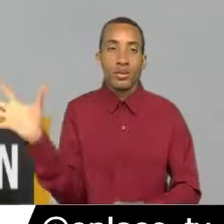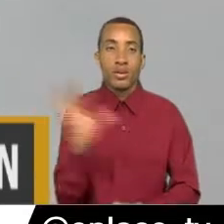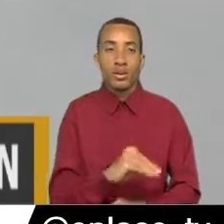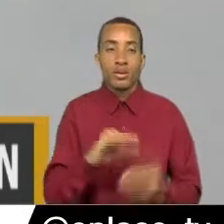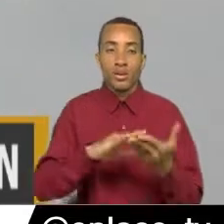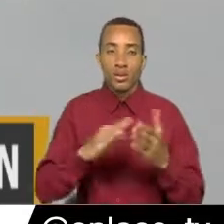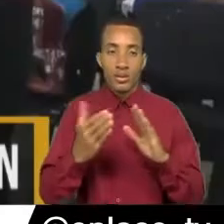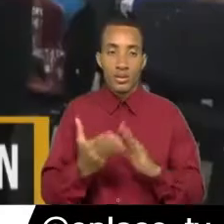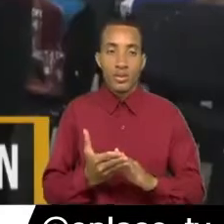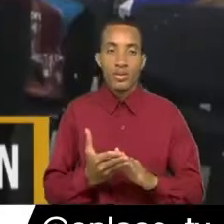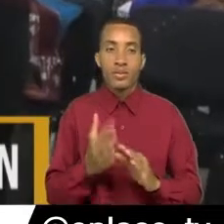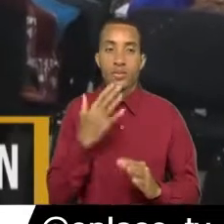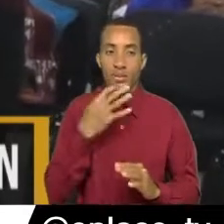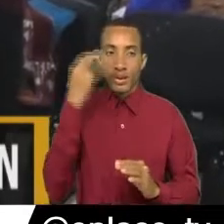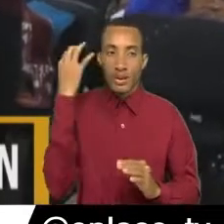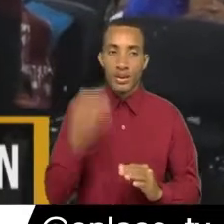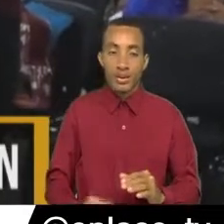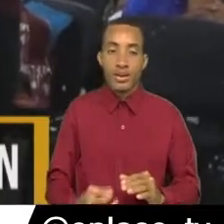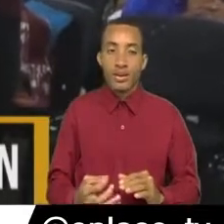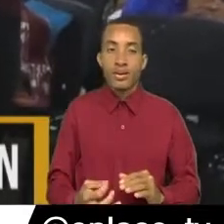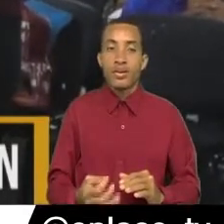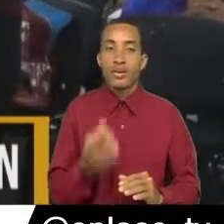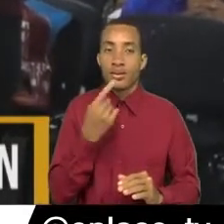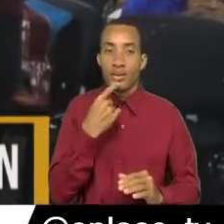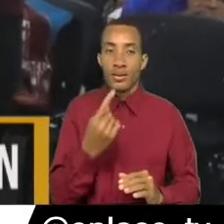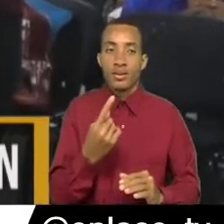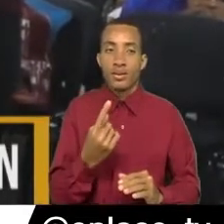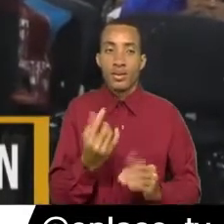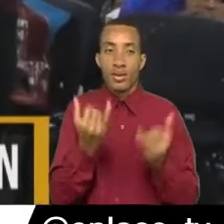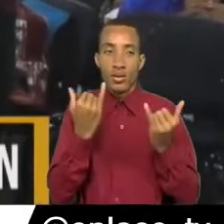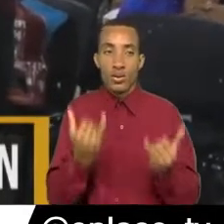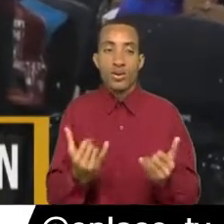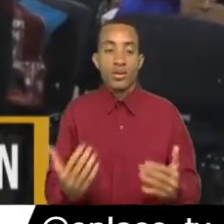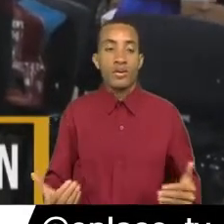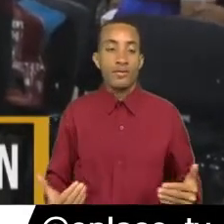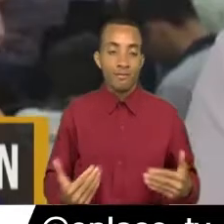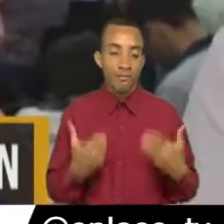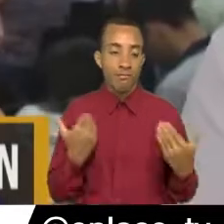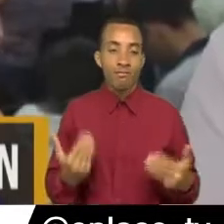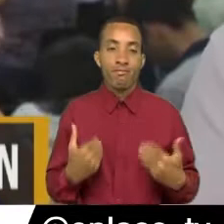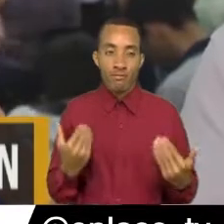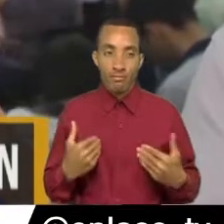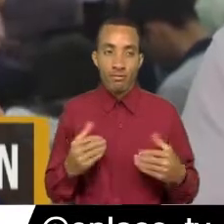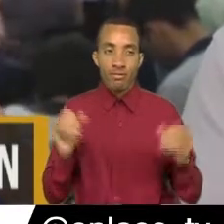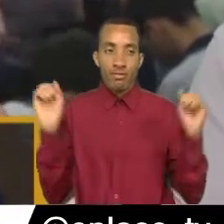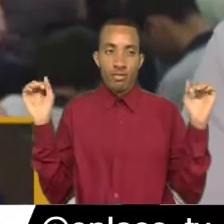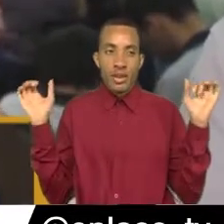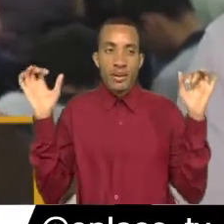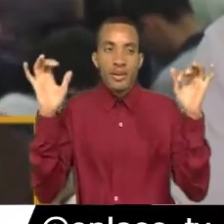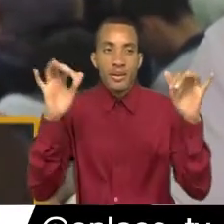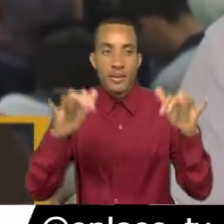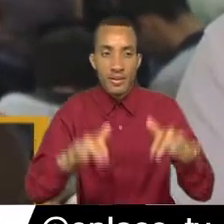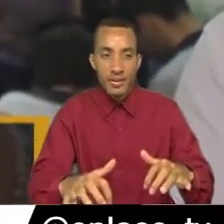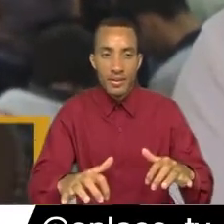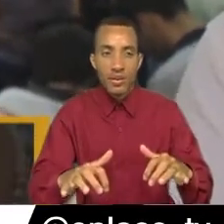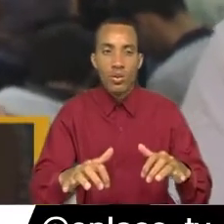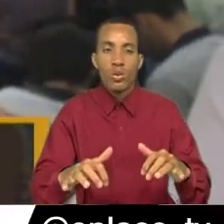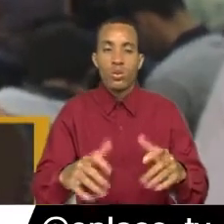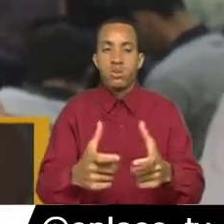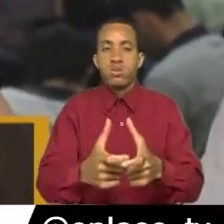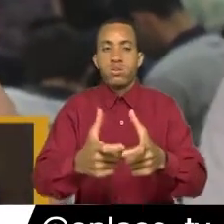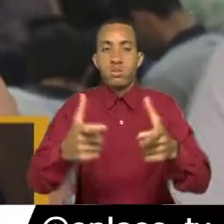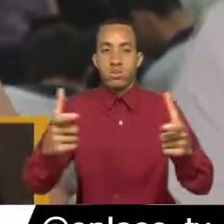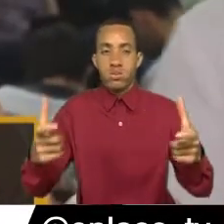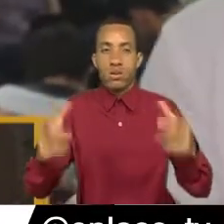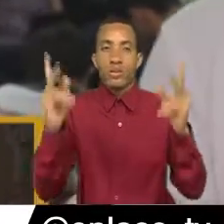Bermeja. De verdad que tenemos que decir que hoy satisfactoriamente acudieron gran cantidad